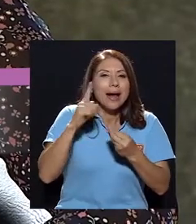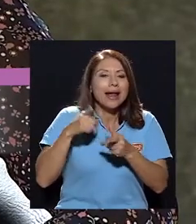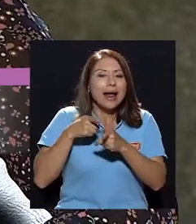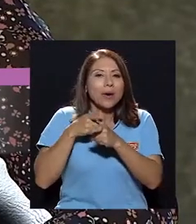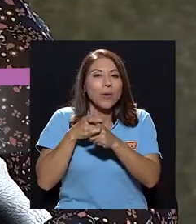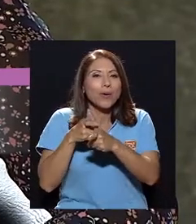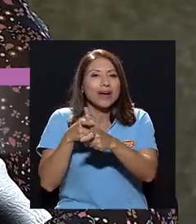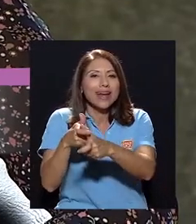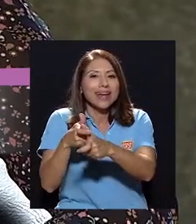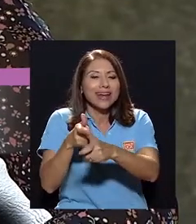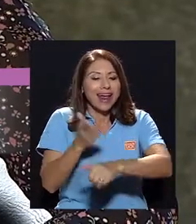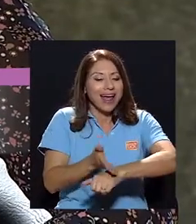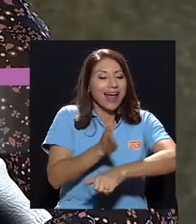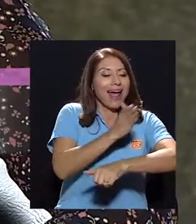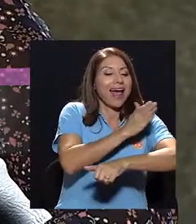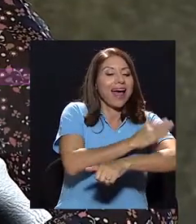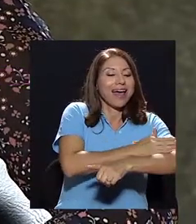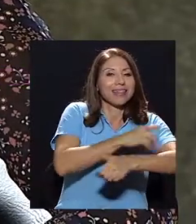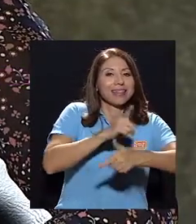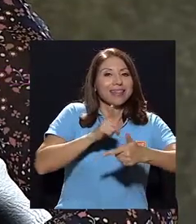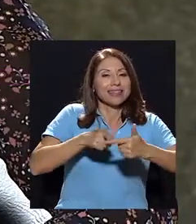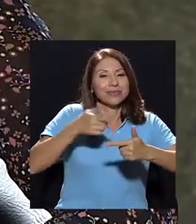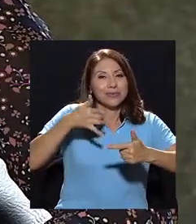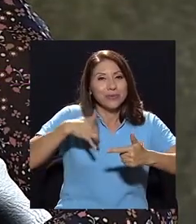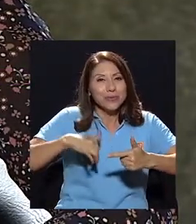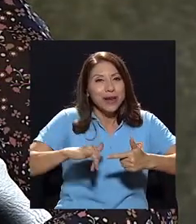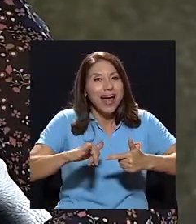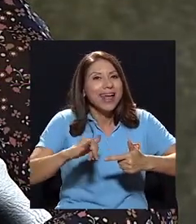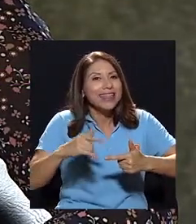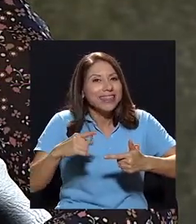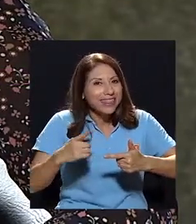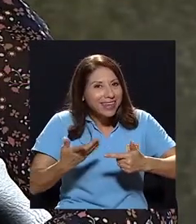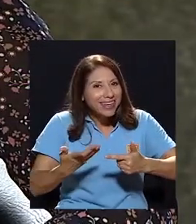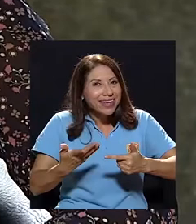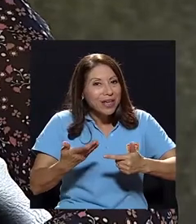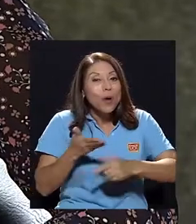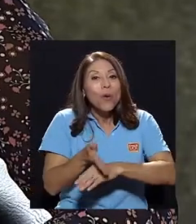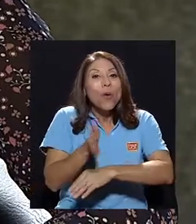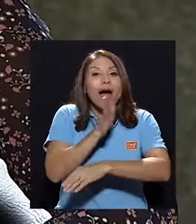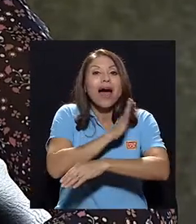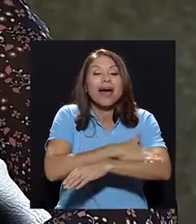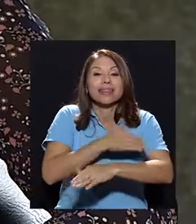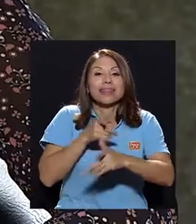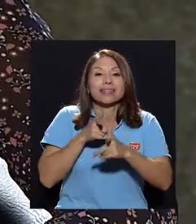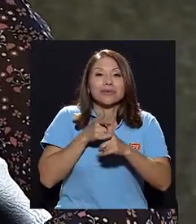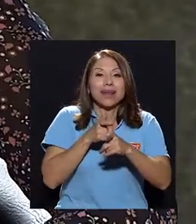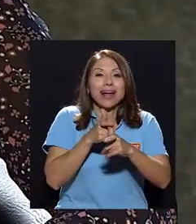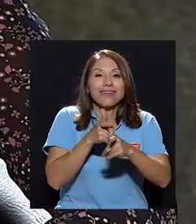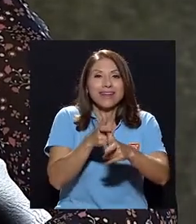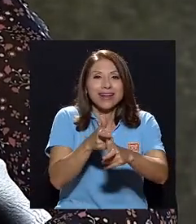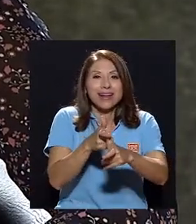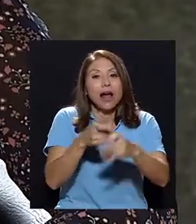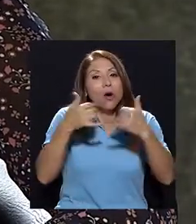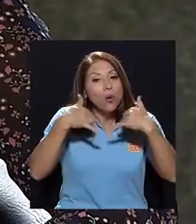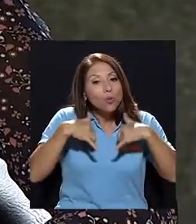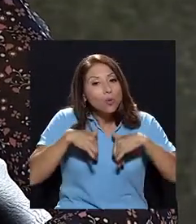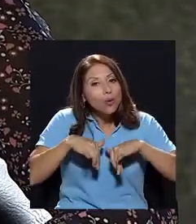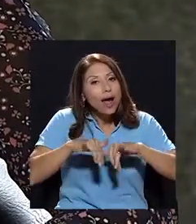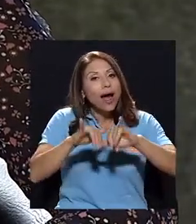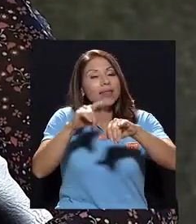qué comer antes, durante el entrenamiento, qué se come previo, digamos, a la carrera, durante la